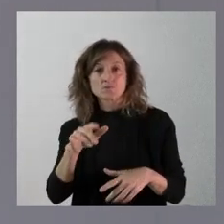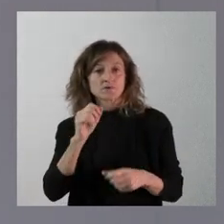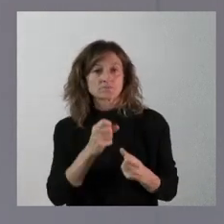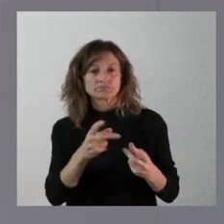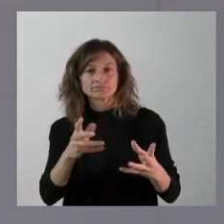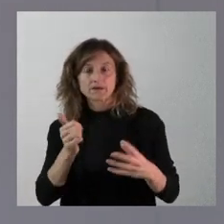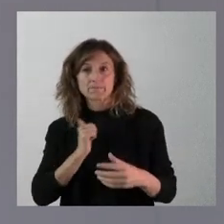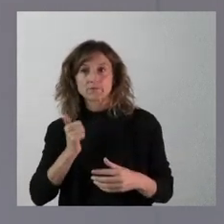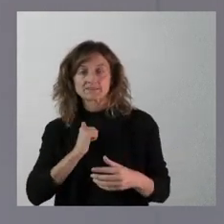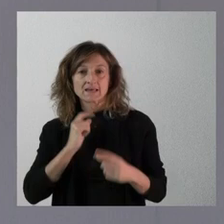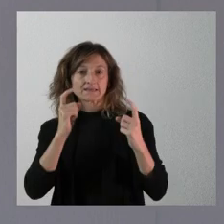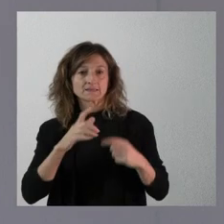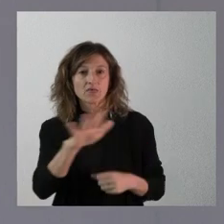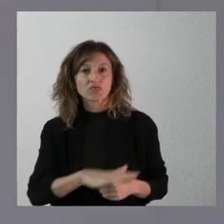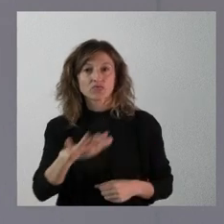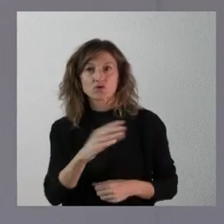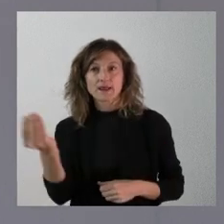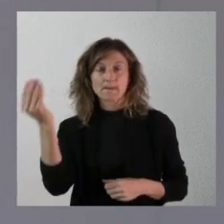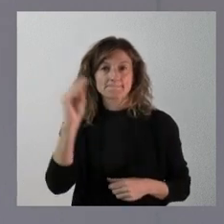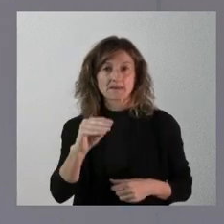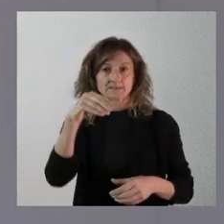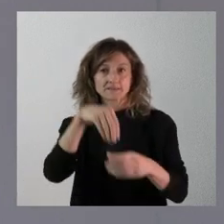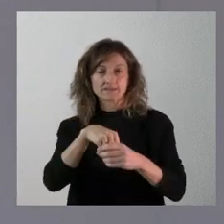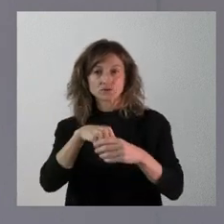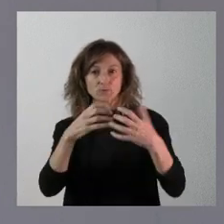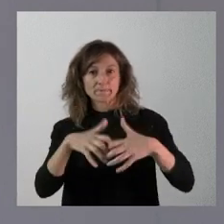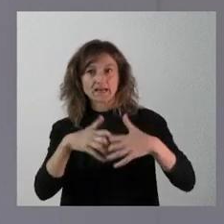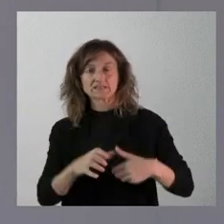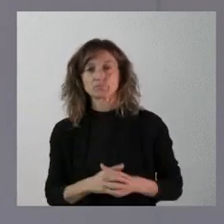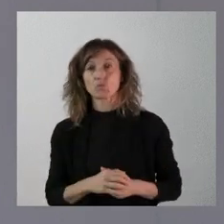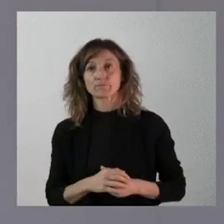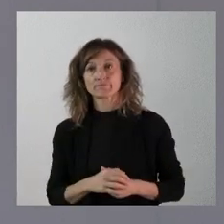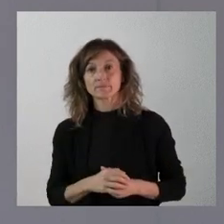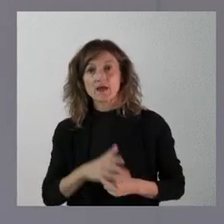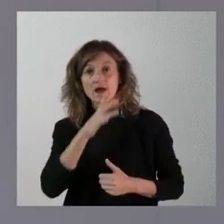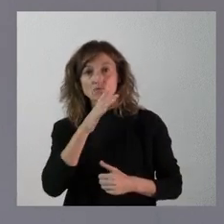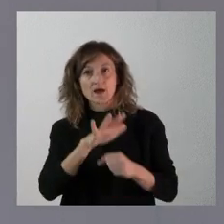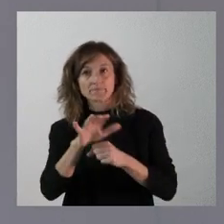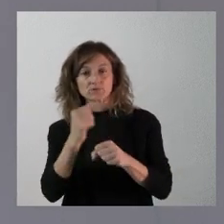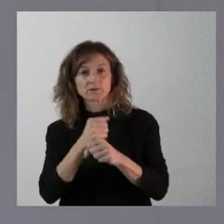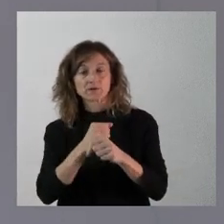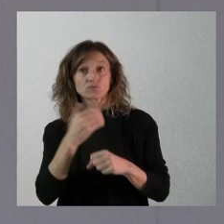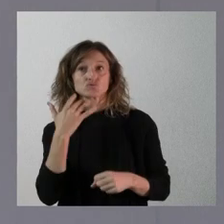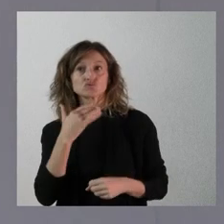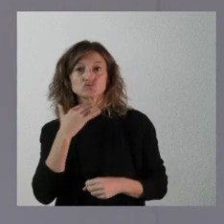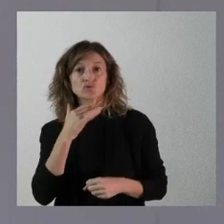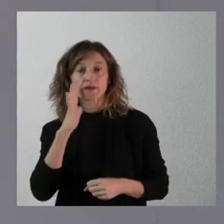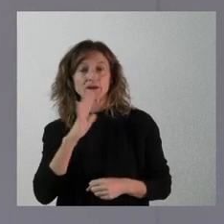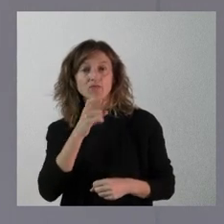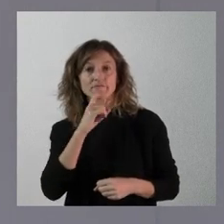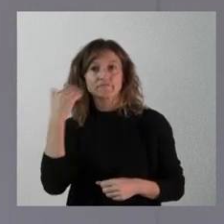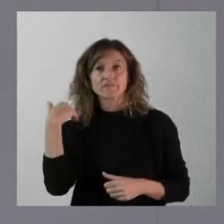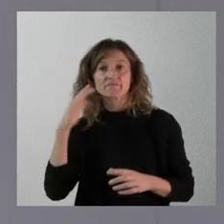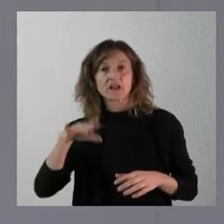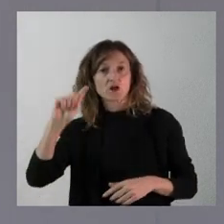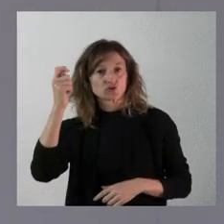para poder ampliar zonas dentro de ese mecanismo en esto estamos trabajando lo de Soria apareció difícil en su momento pero